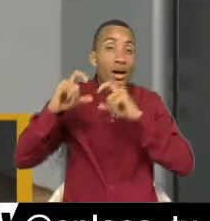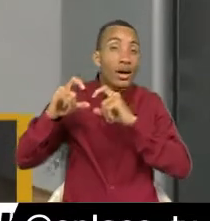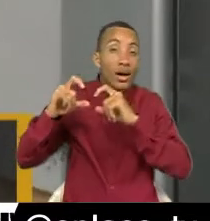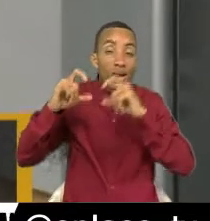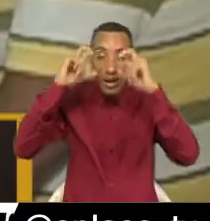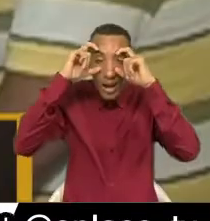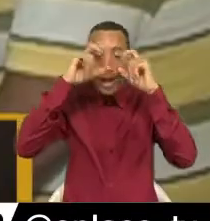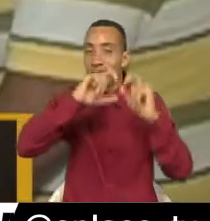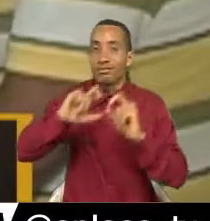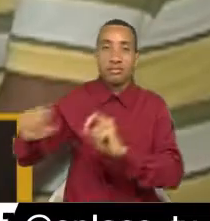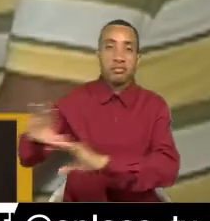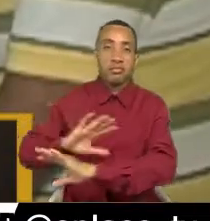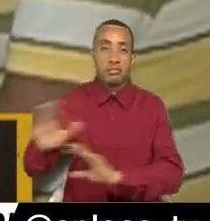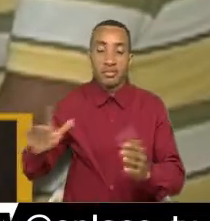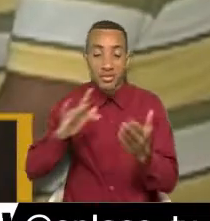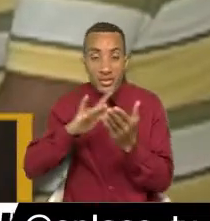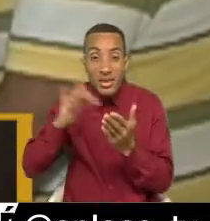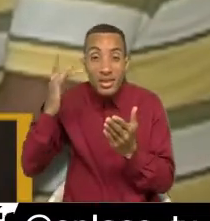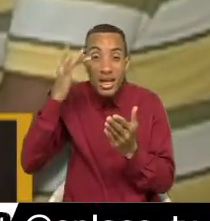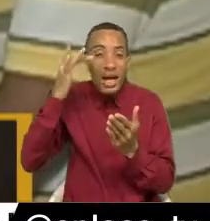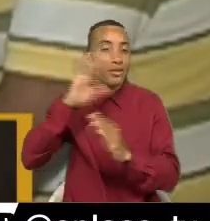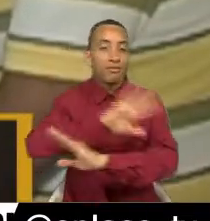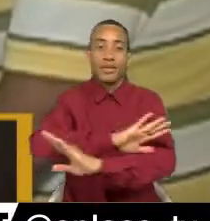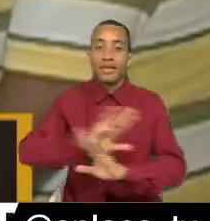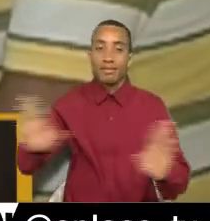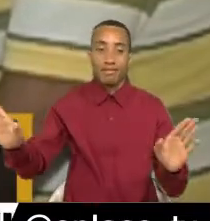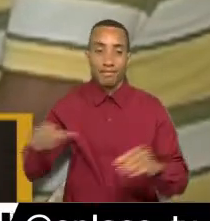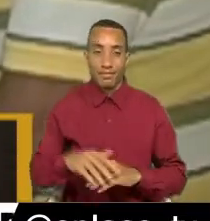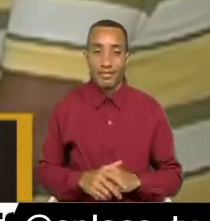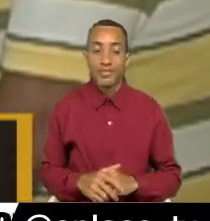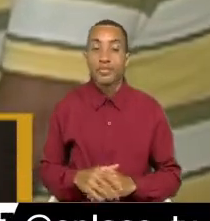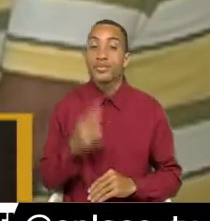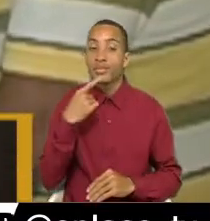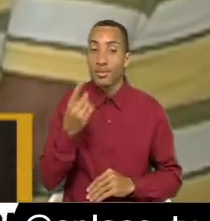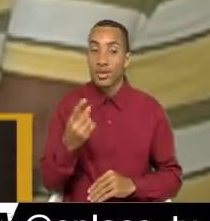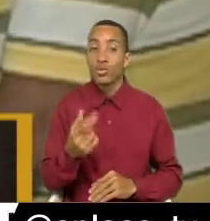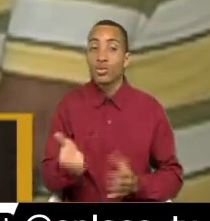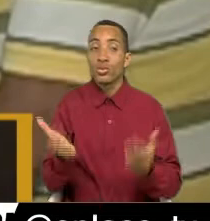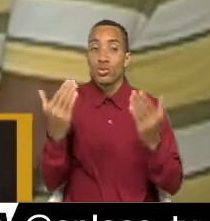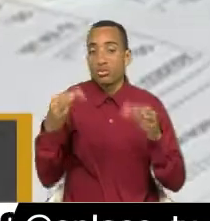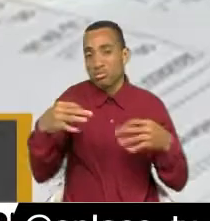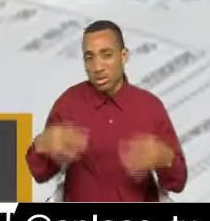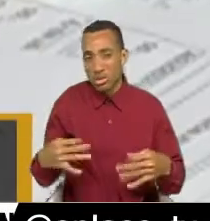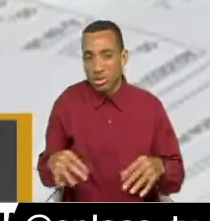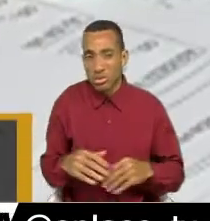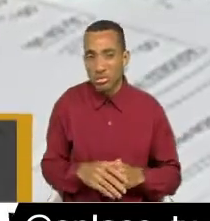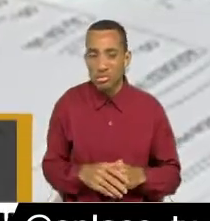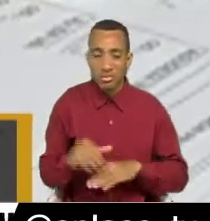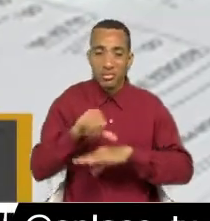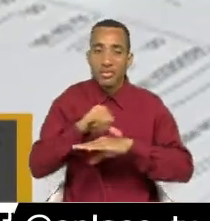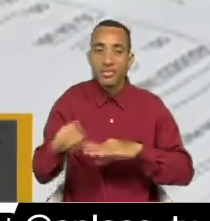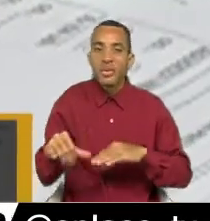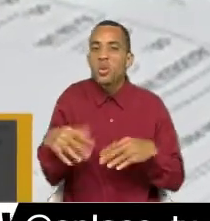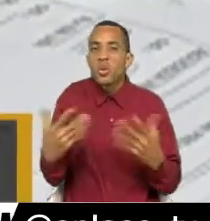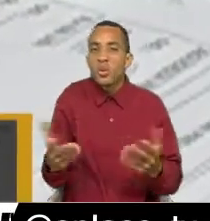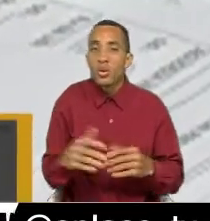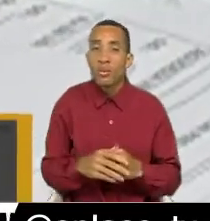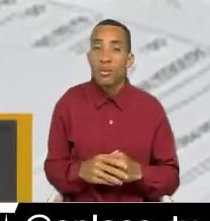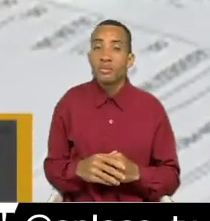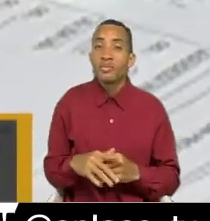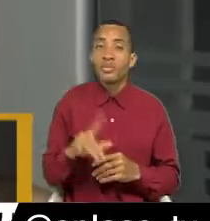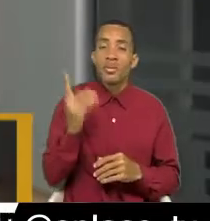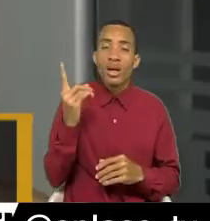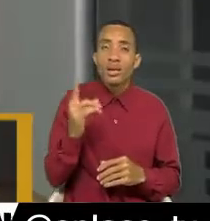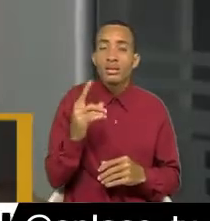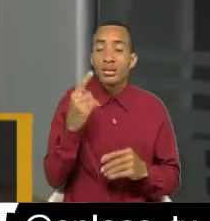es óptimo. Se recordó que esta valoración es sencilla pero muy completa. Es sencilla en el sentido de que no tiene ninguna